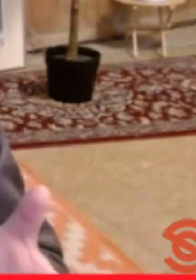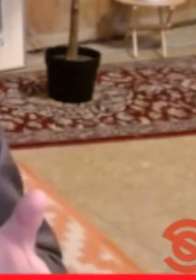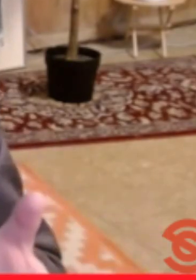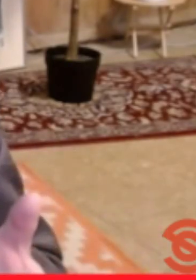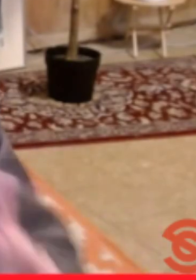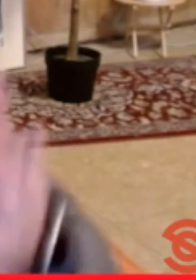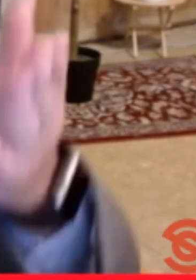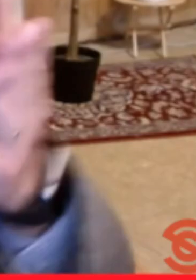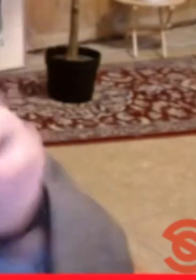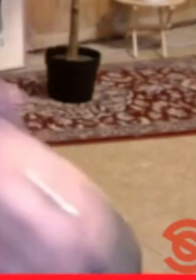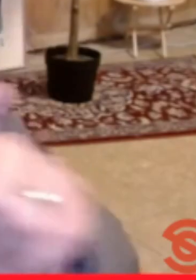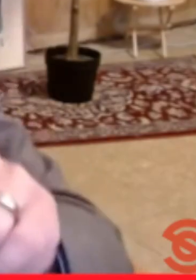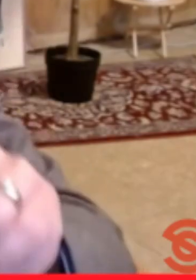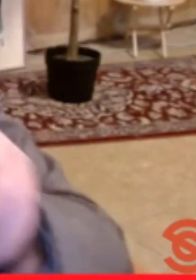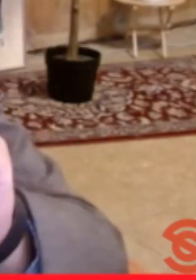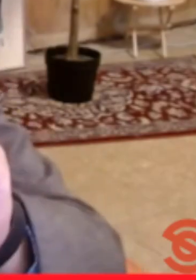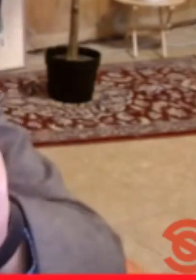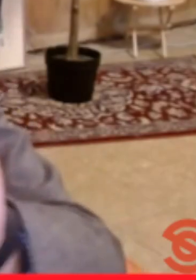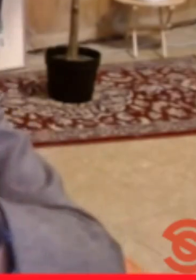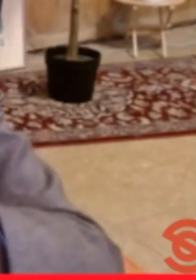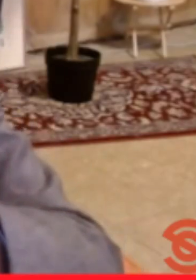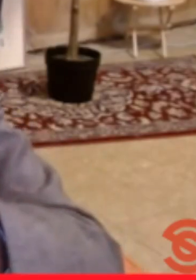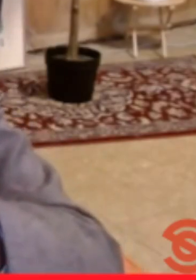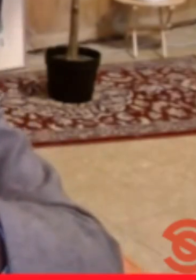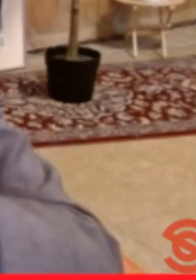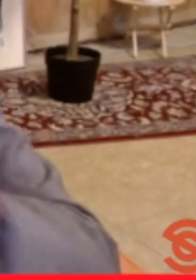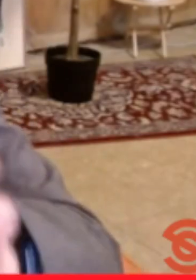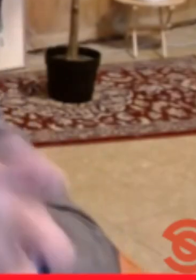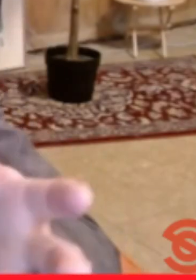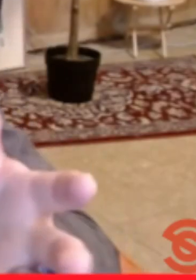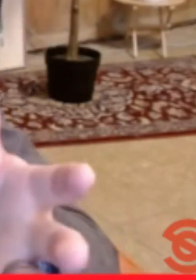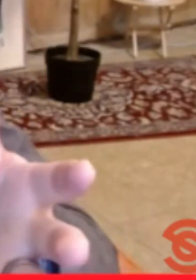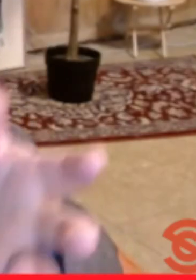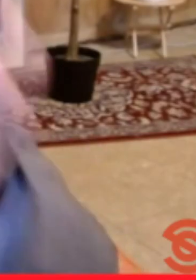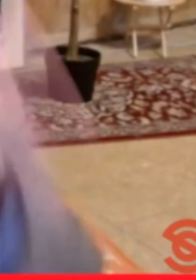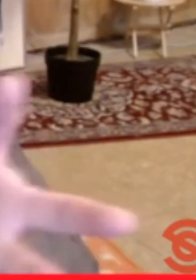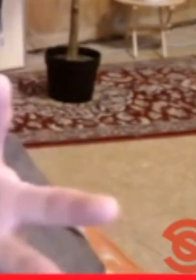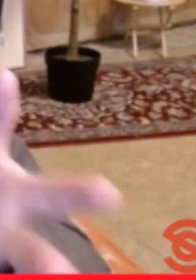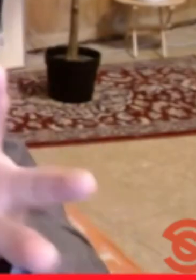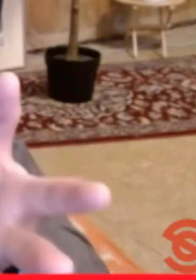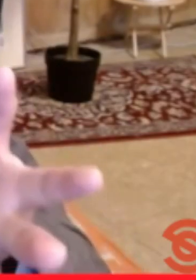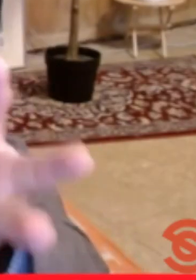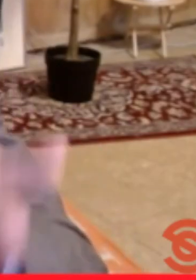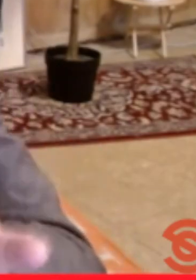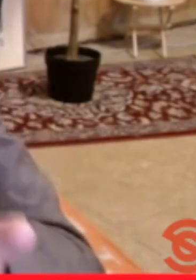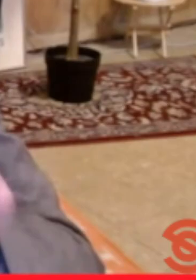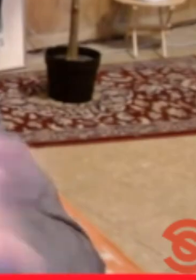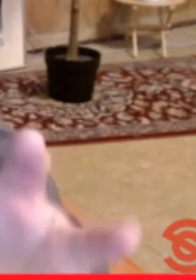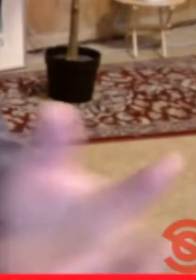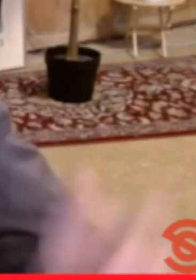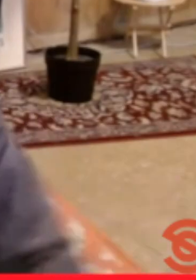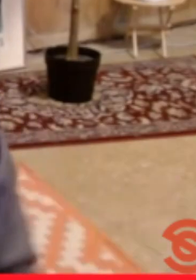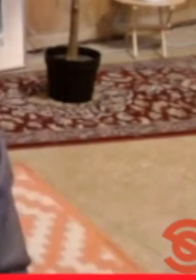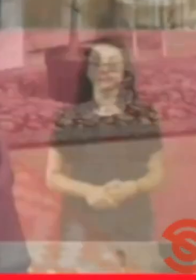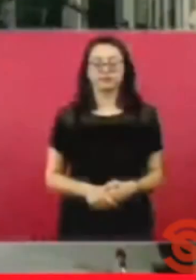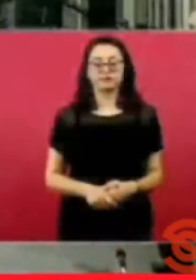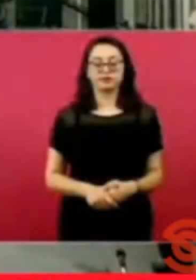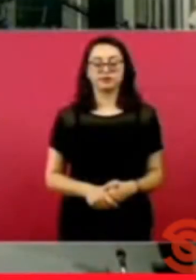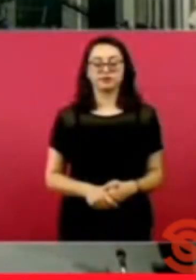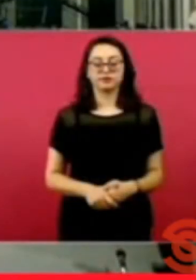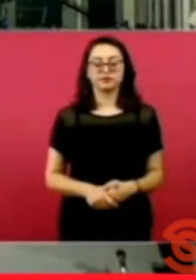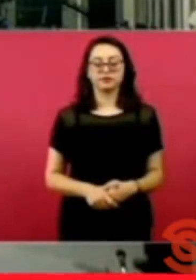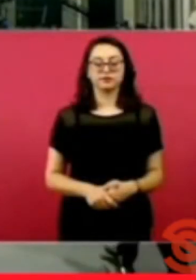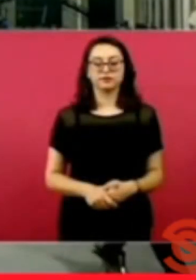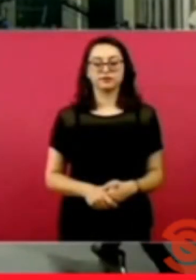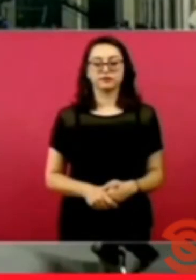su medio. Rápidamente, vamos al clip 9, vamos para que usted vea y usted me dice si Rafael se presenta o no.